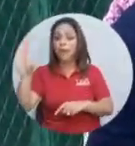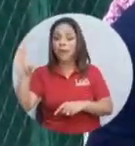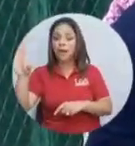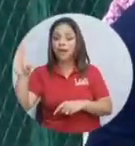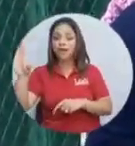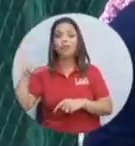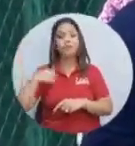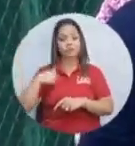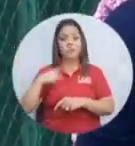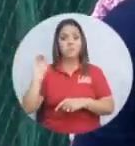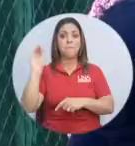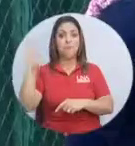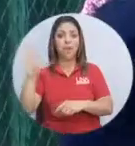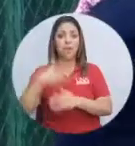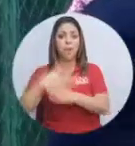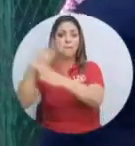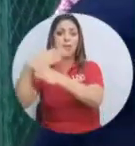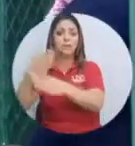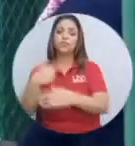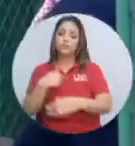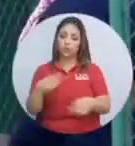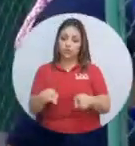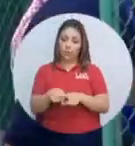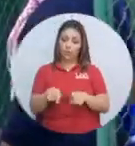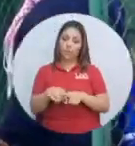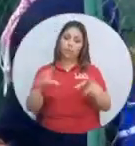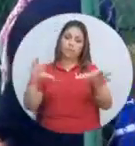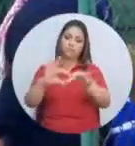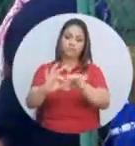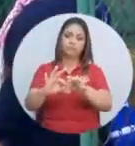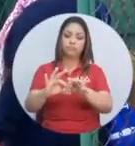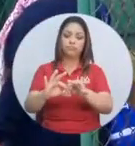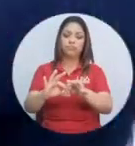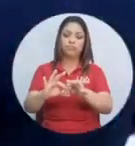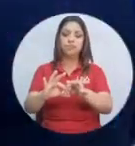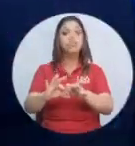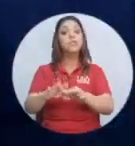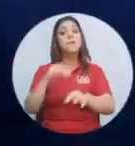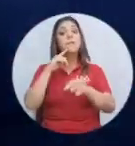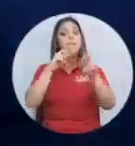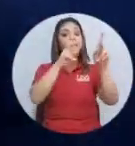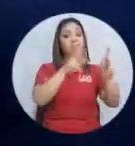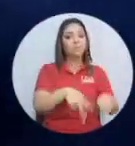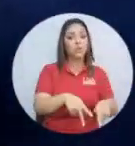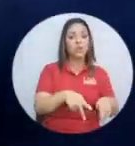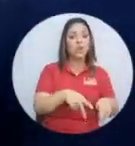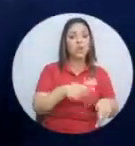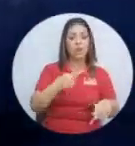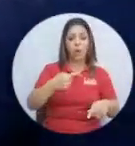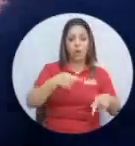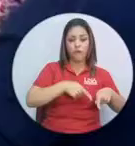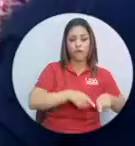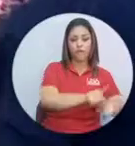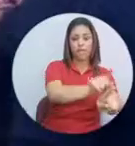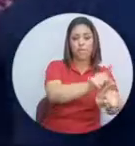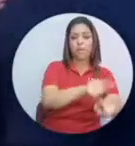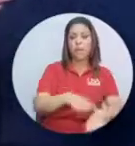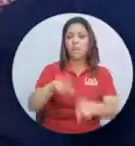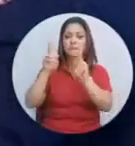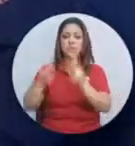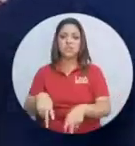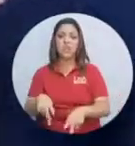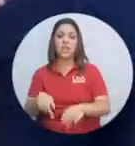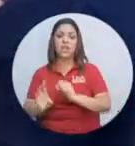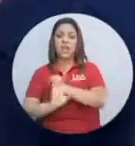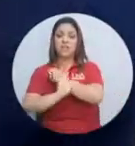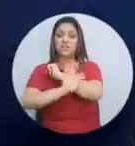estamos participando, sin esas personas la que ofende, la que hostiga y el que acosa no tendría poder, porque su